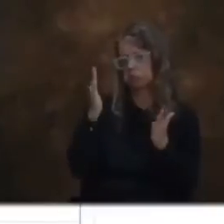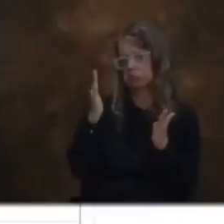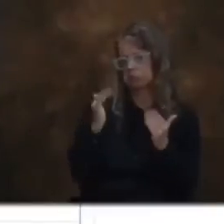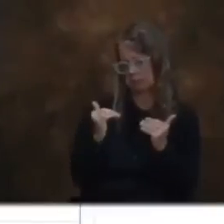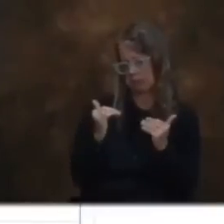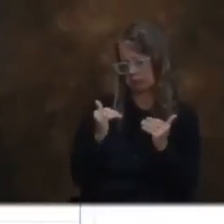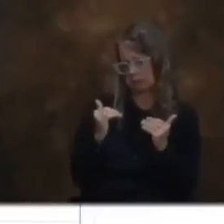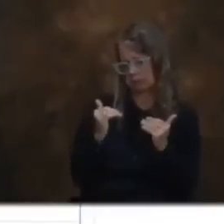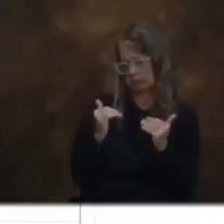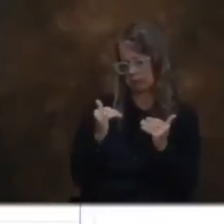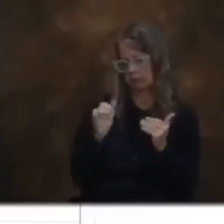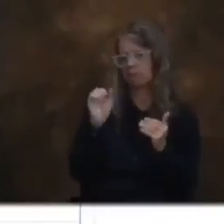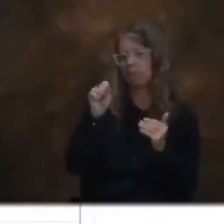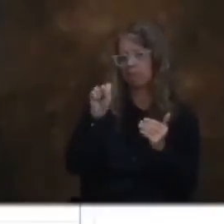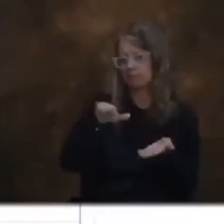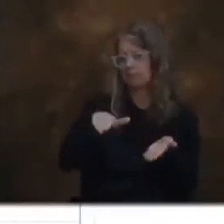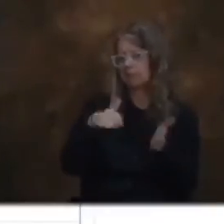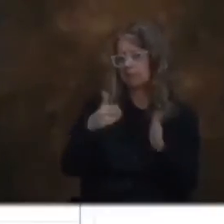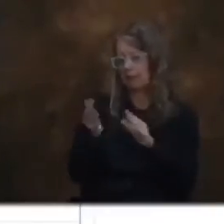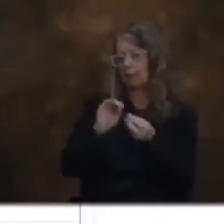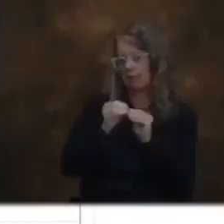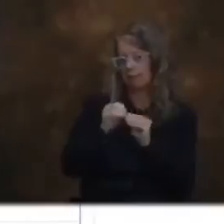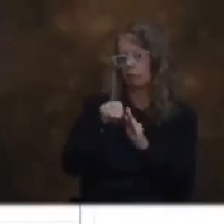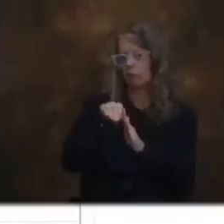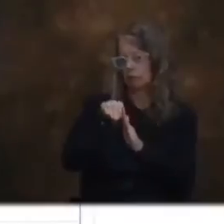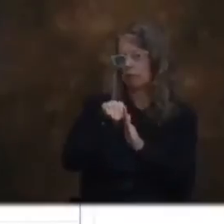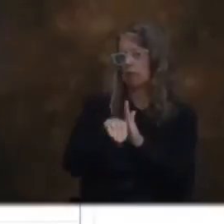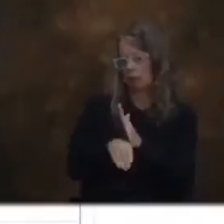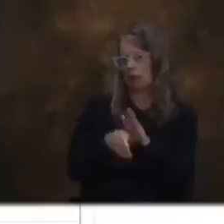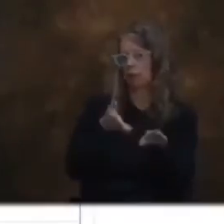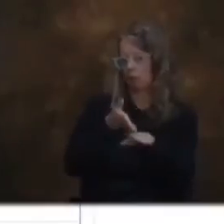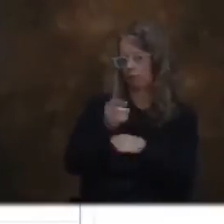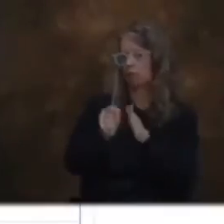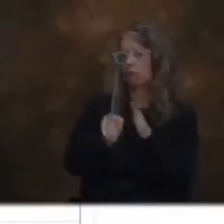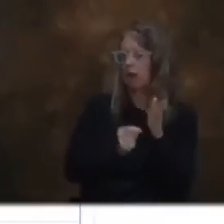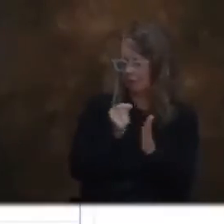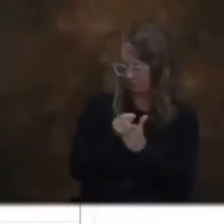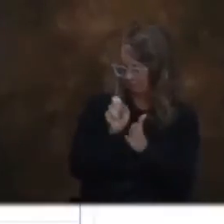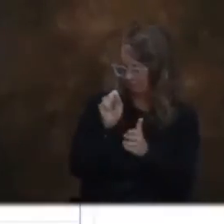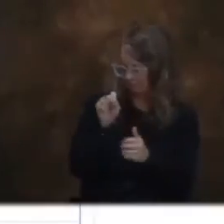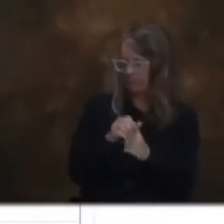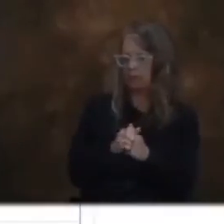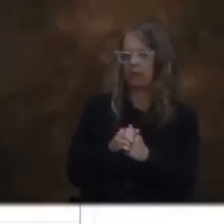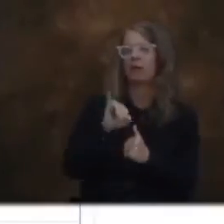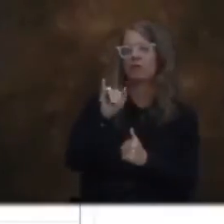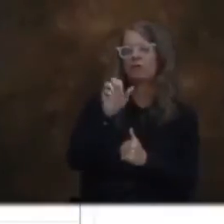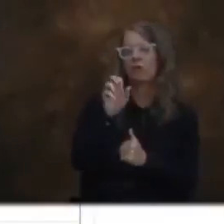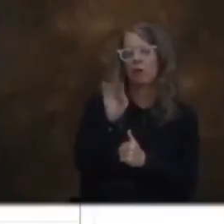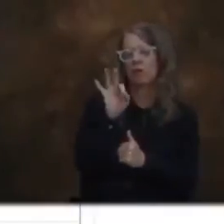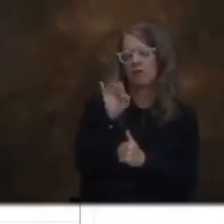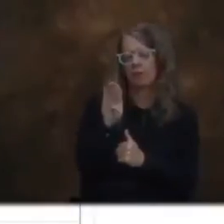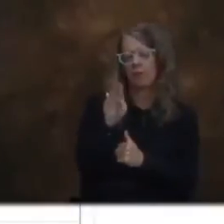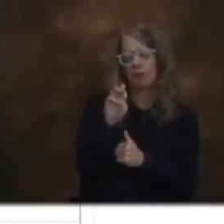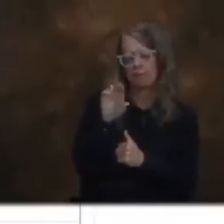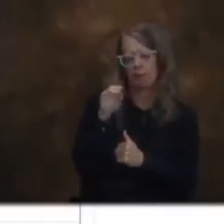que la mortalidad ha reducido desde enero y febrero marzo del año pasado